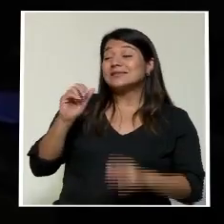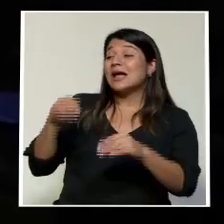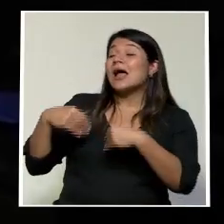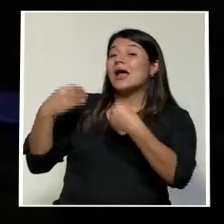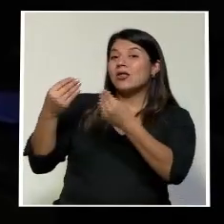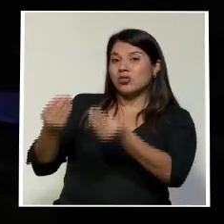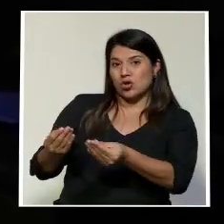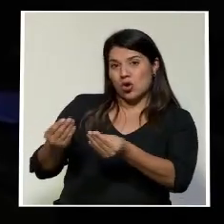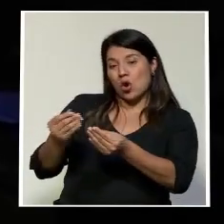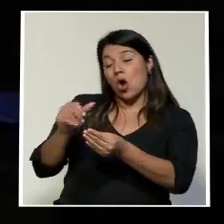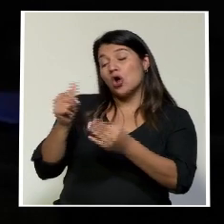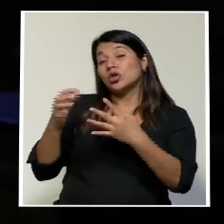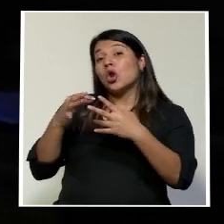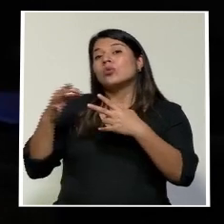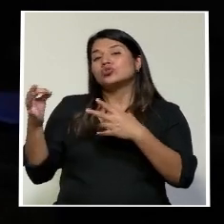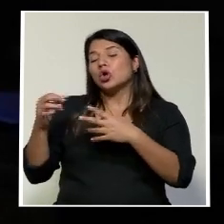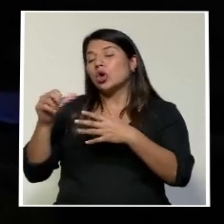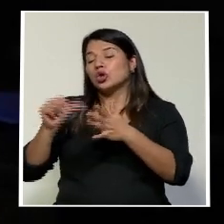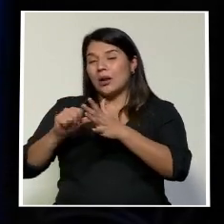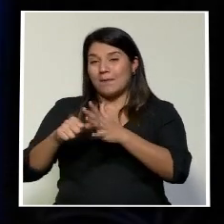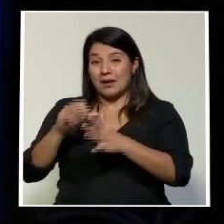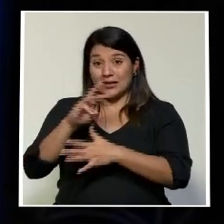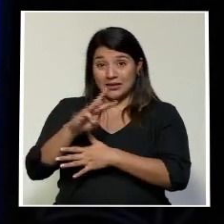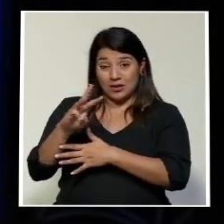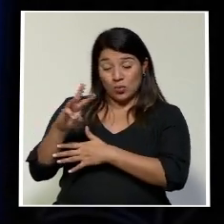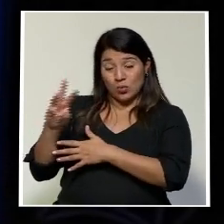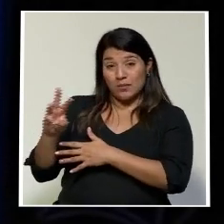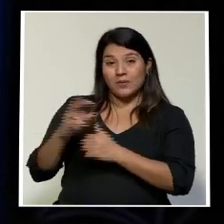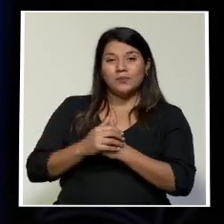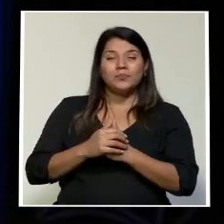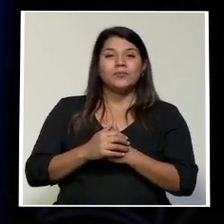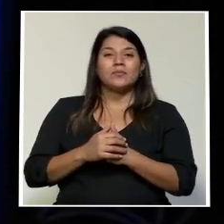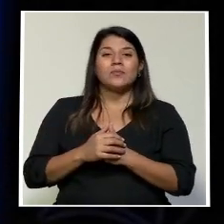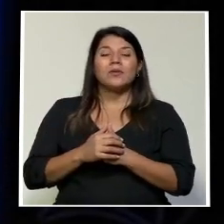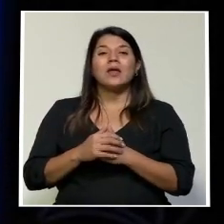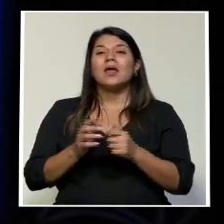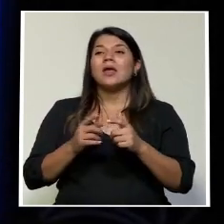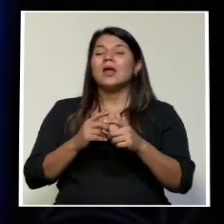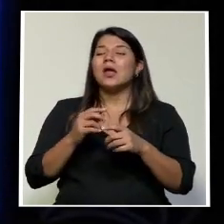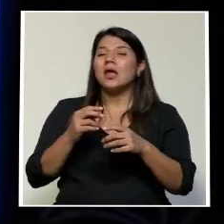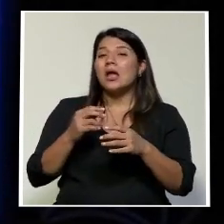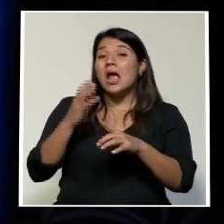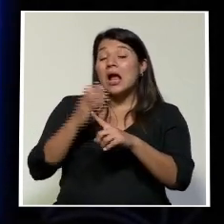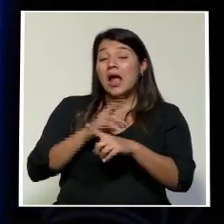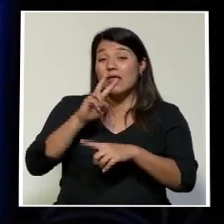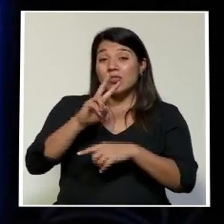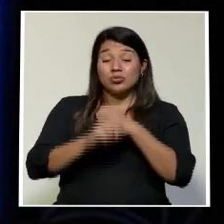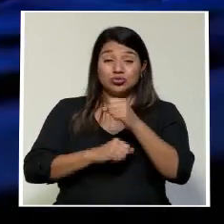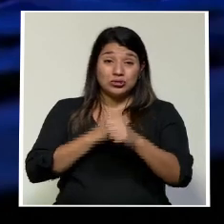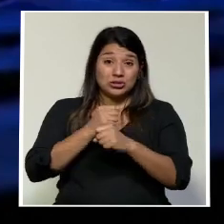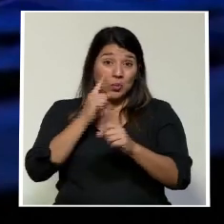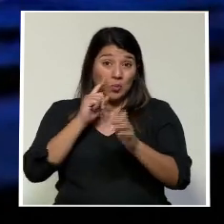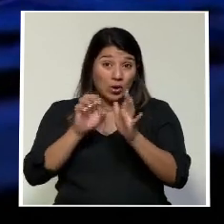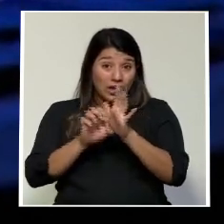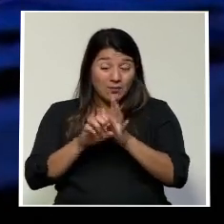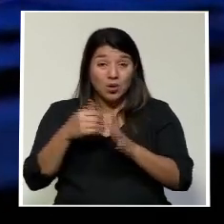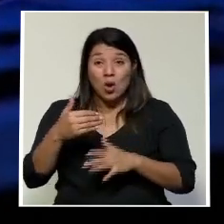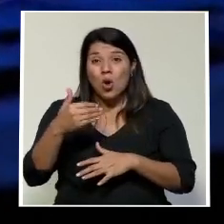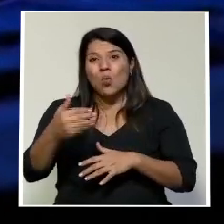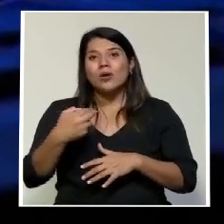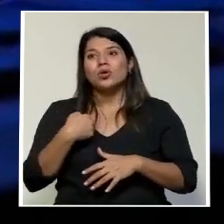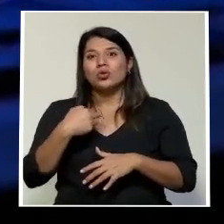principal que ya tiene de datos el Tribunal Supremo de Elecciones este consumo se da cada dos años por ejemplo cuando tenemos el impasse entre las